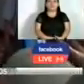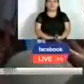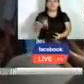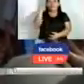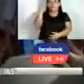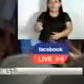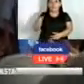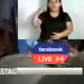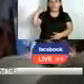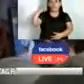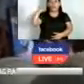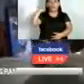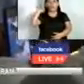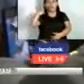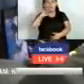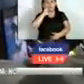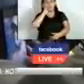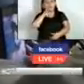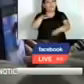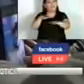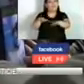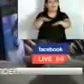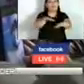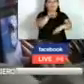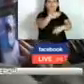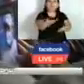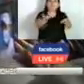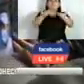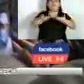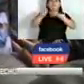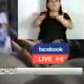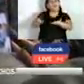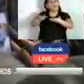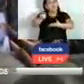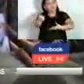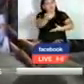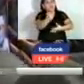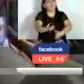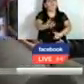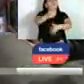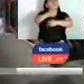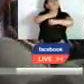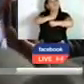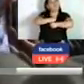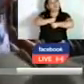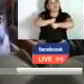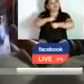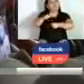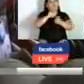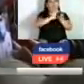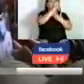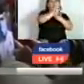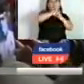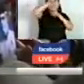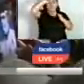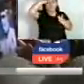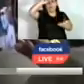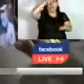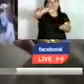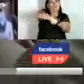Óscar Parada no tardó en agradecer el apoyo a todas las personas que confiaron en la propuesta de su proyecto